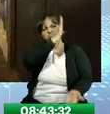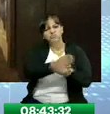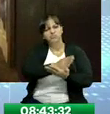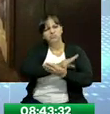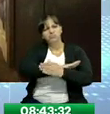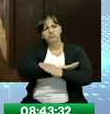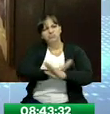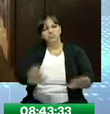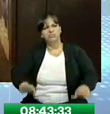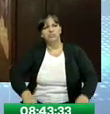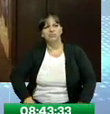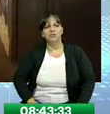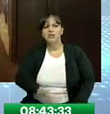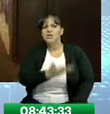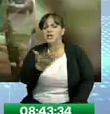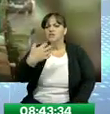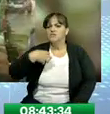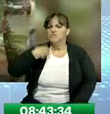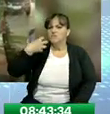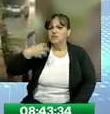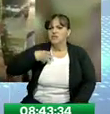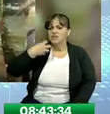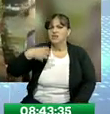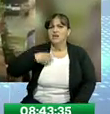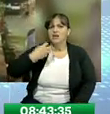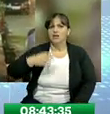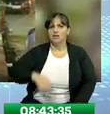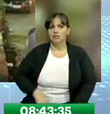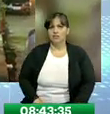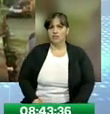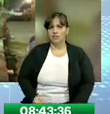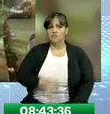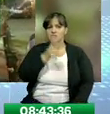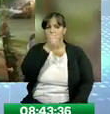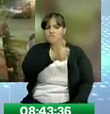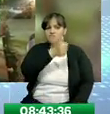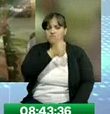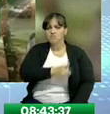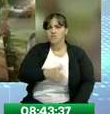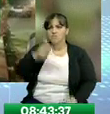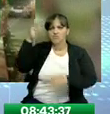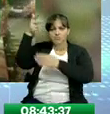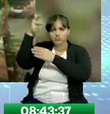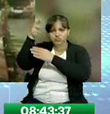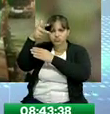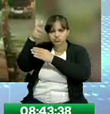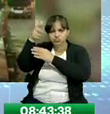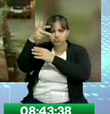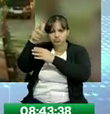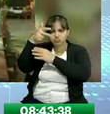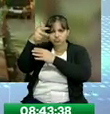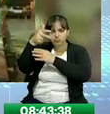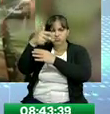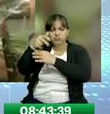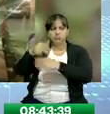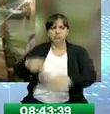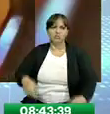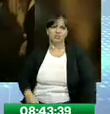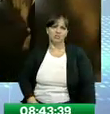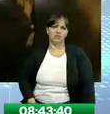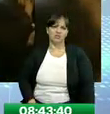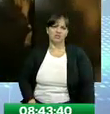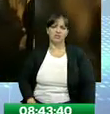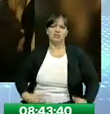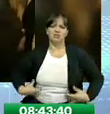entre la caída de los moradores y los videos no son hechos por nosotros son los moradores los que nos han mandado es así que su próxima salida